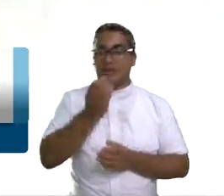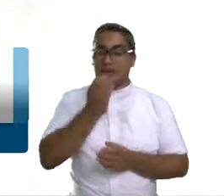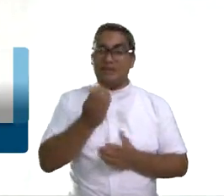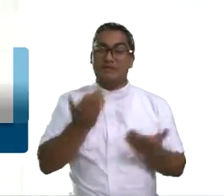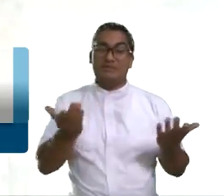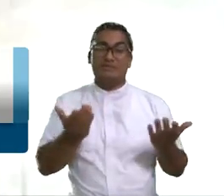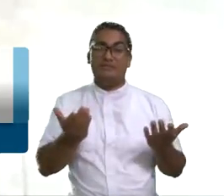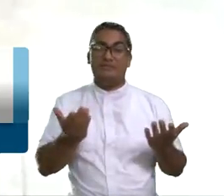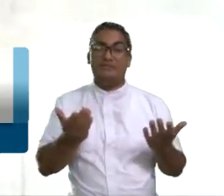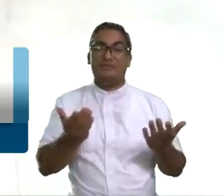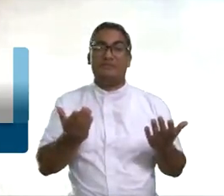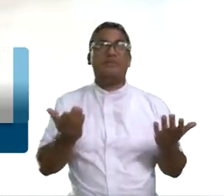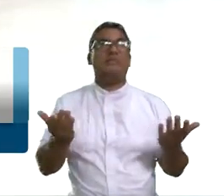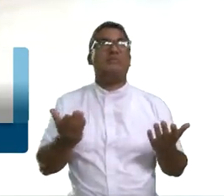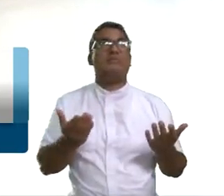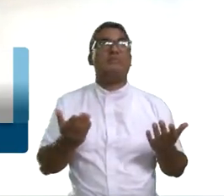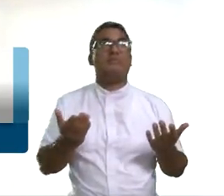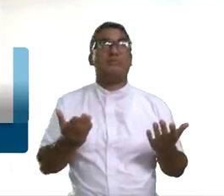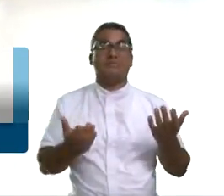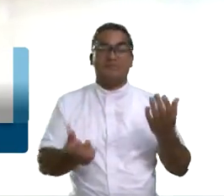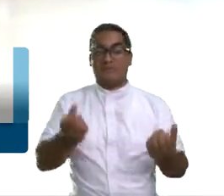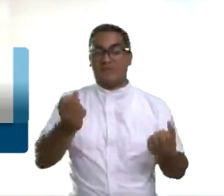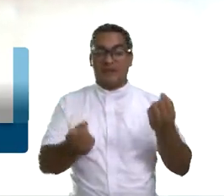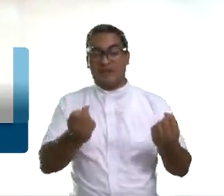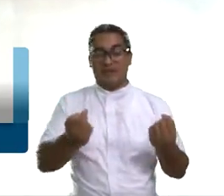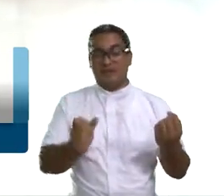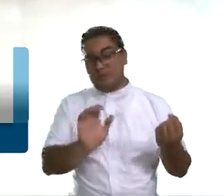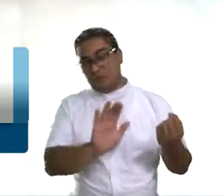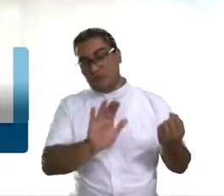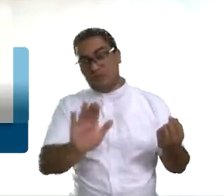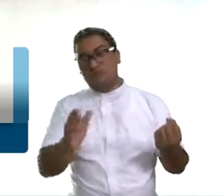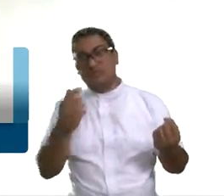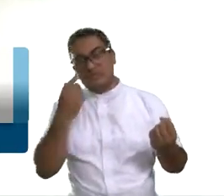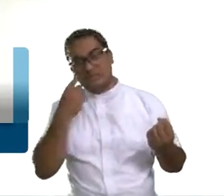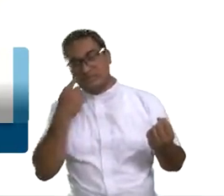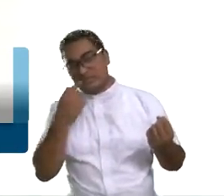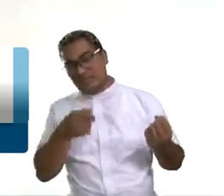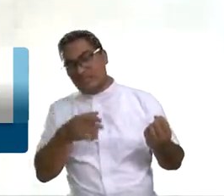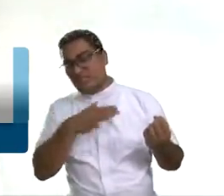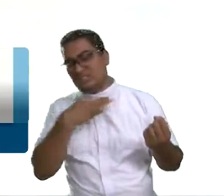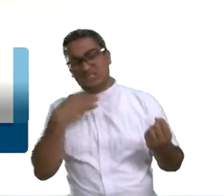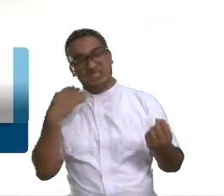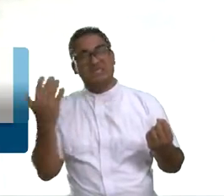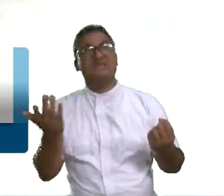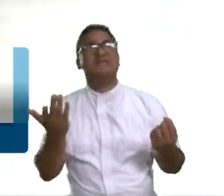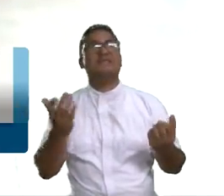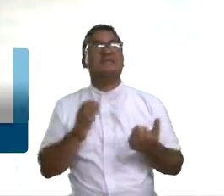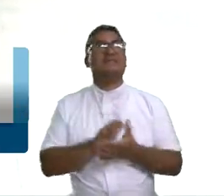Está tocando la carrocería del vehículo que se ve bien sucia.